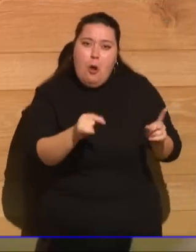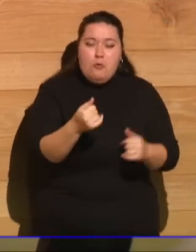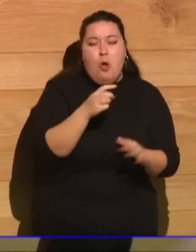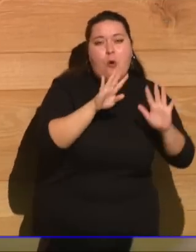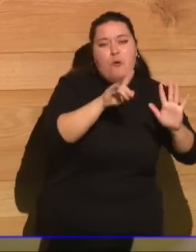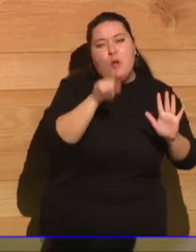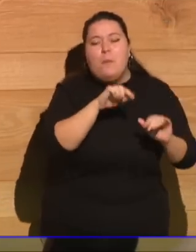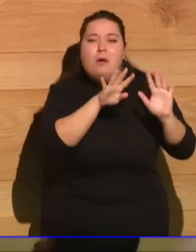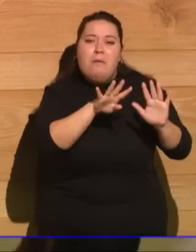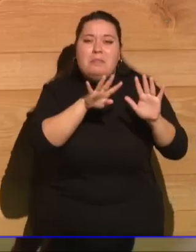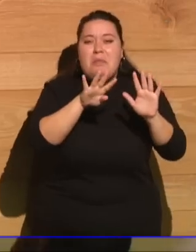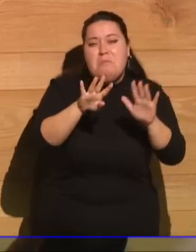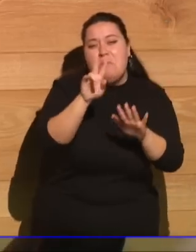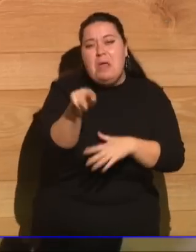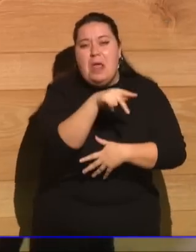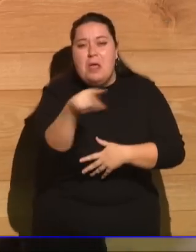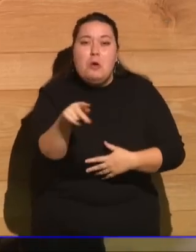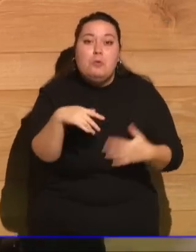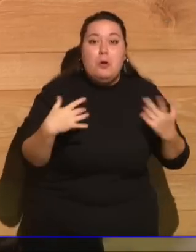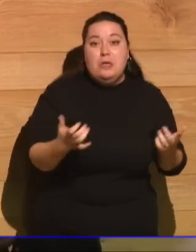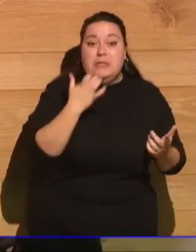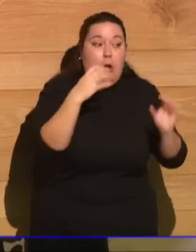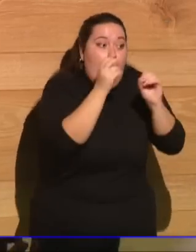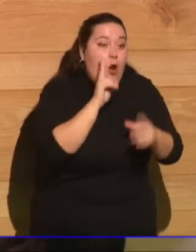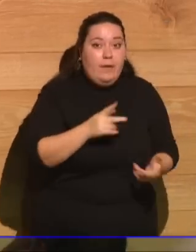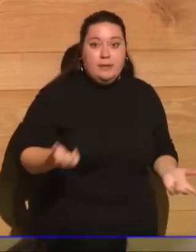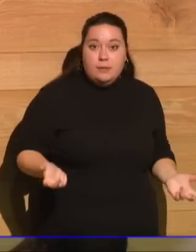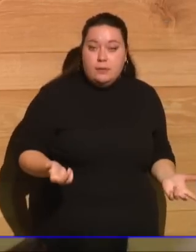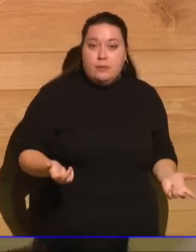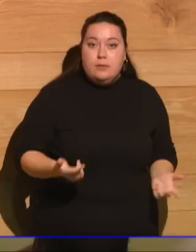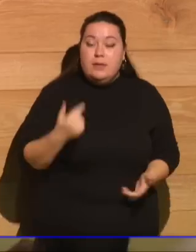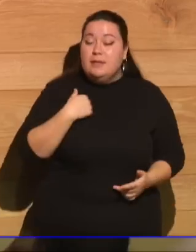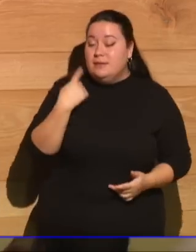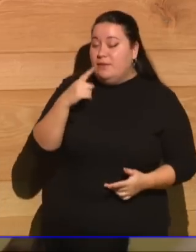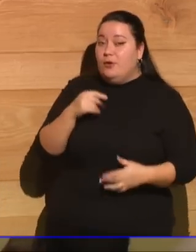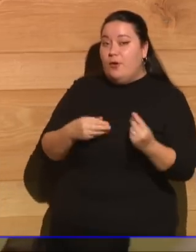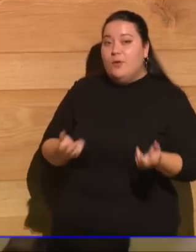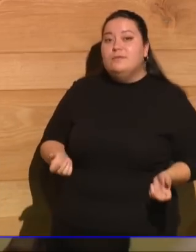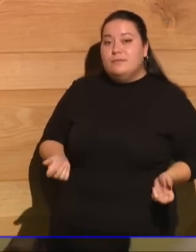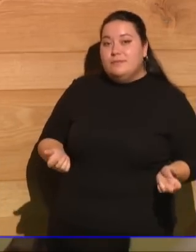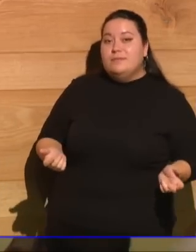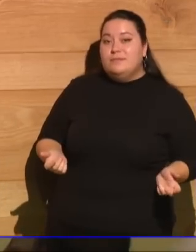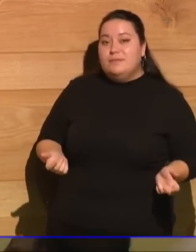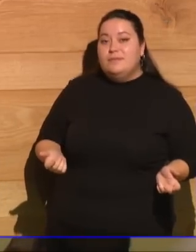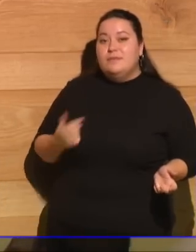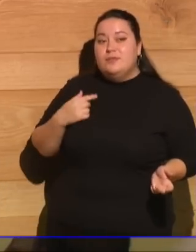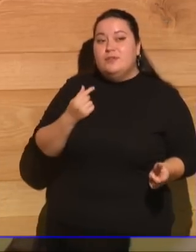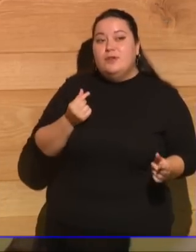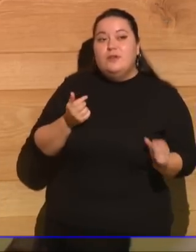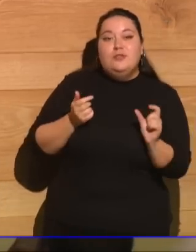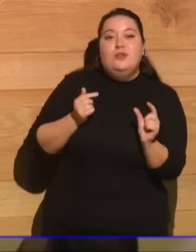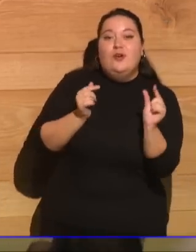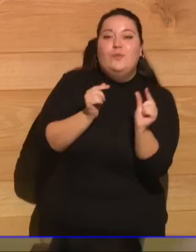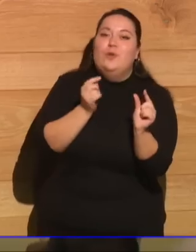¿Sabes? 9,99 metiéndote en Google? ¿Sabéis lo que yo hago? Le pongo un dígito